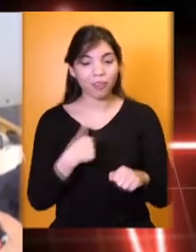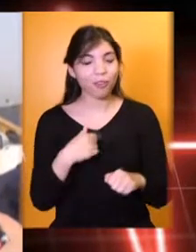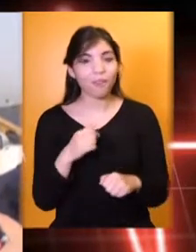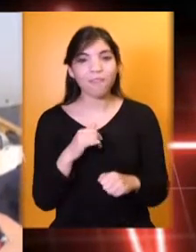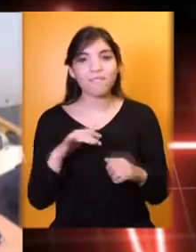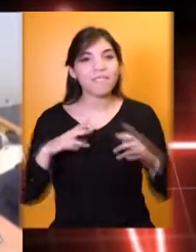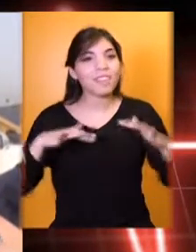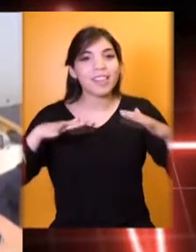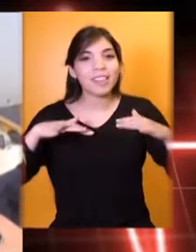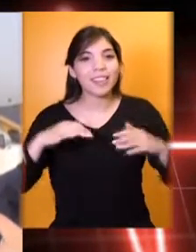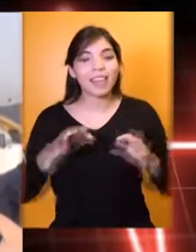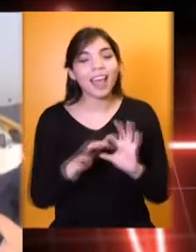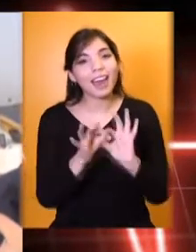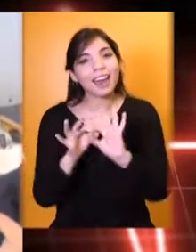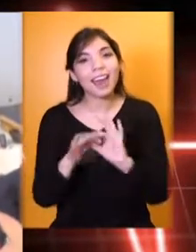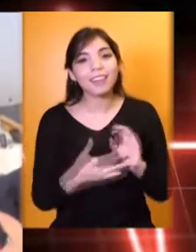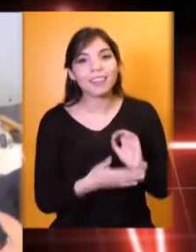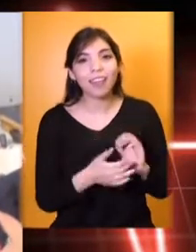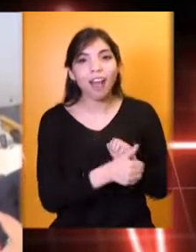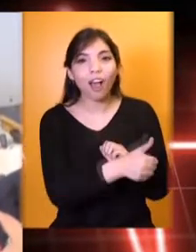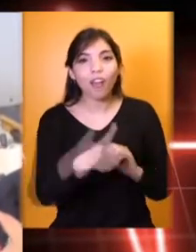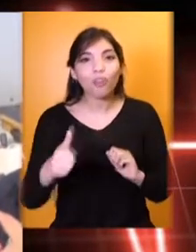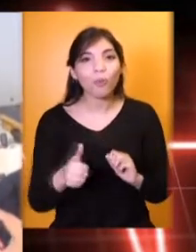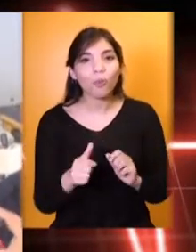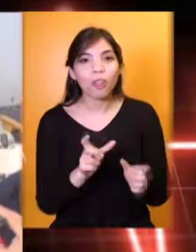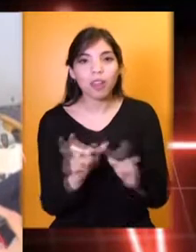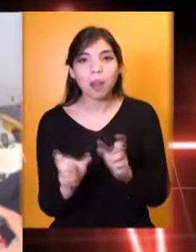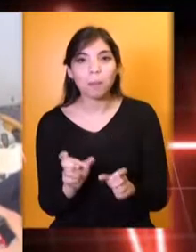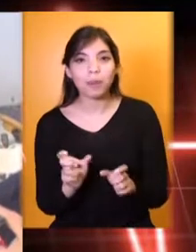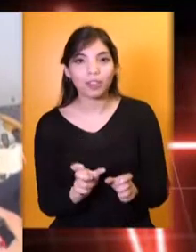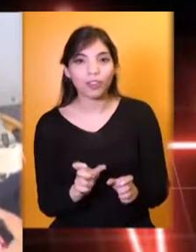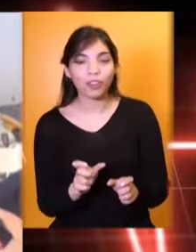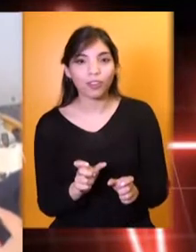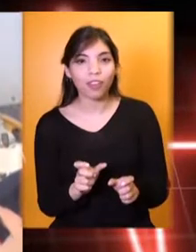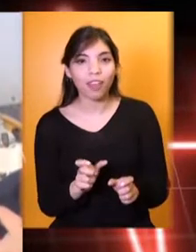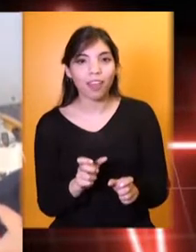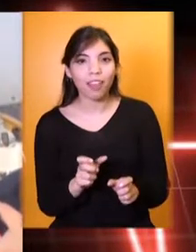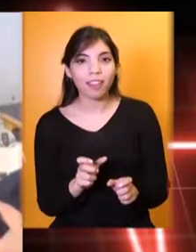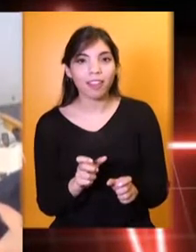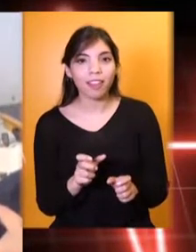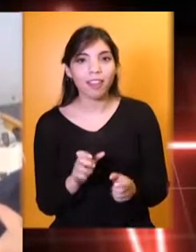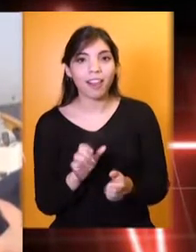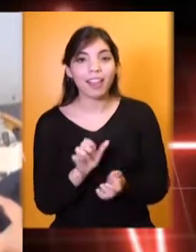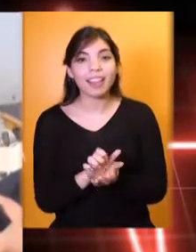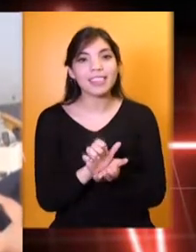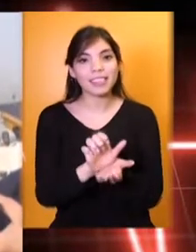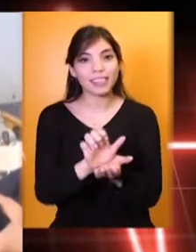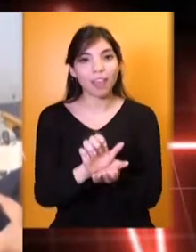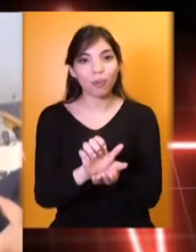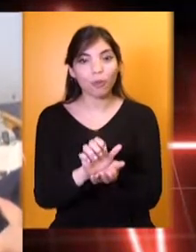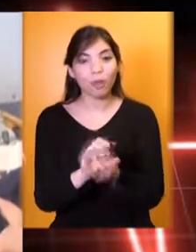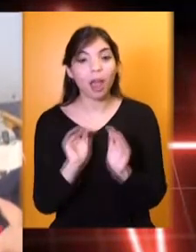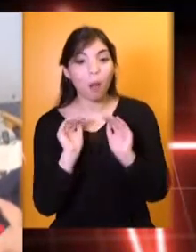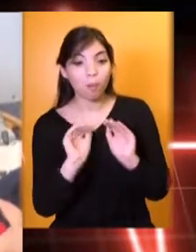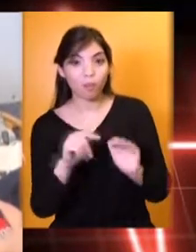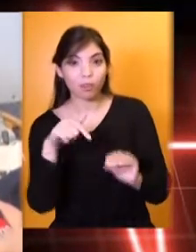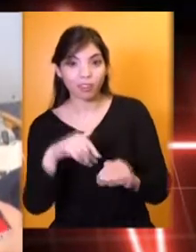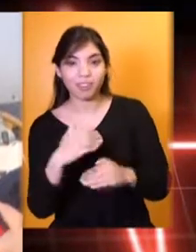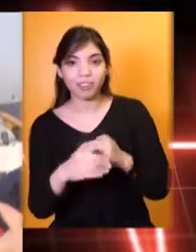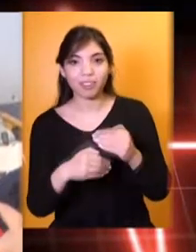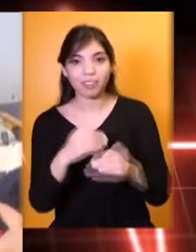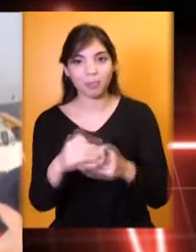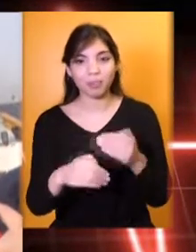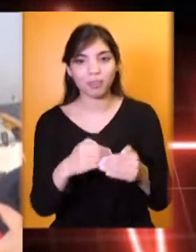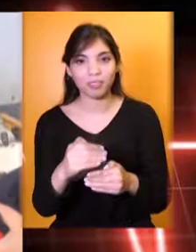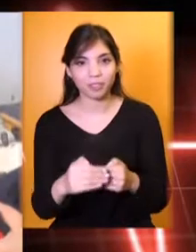agradecerle a todos los organismos del Estado que han apoyado este proceso. Sin ello hubiera sido imposible. Aduanas, Servicio